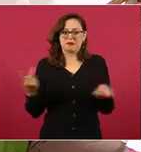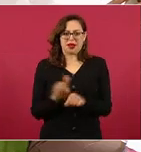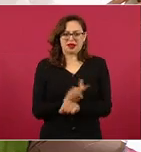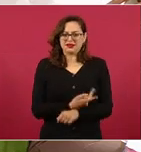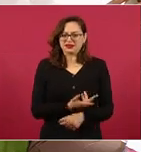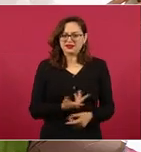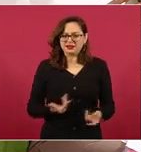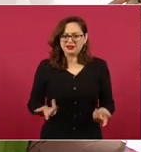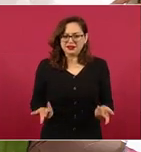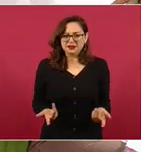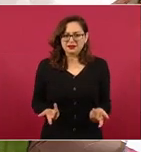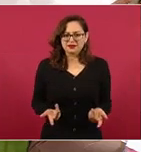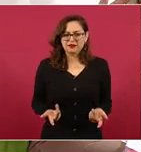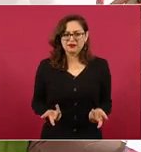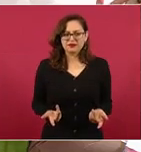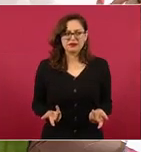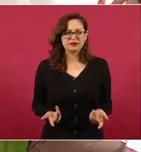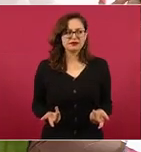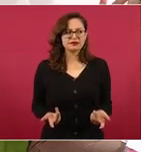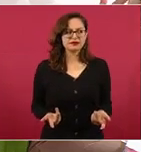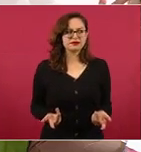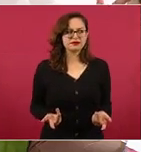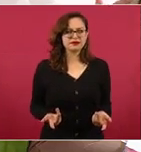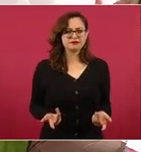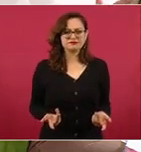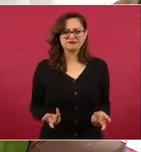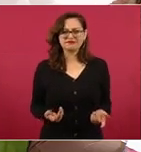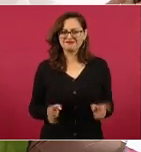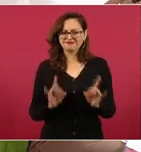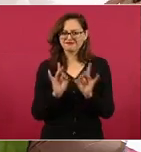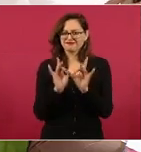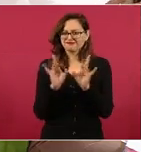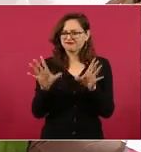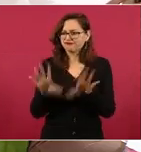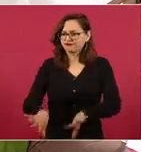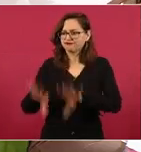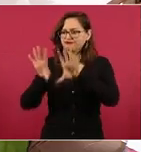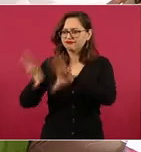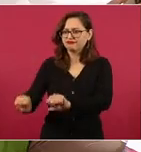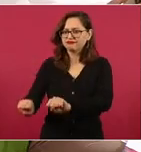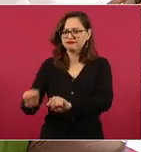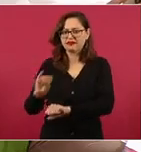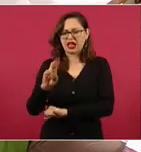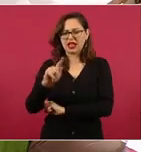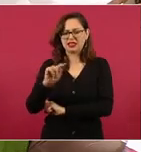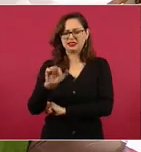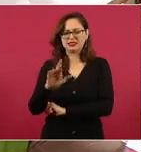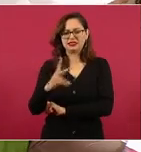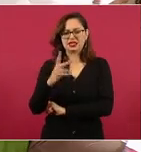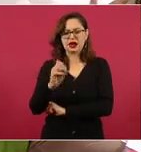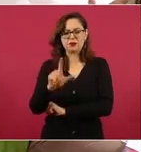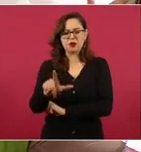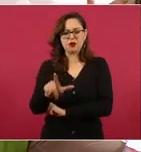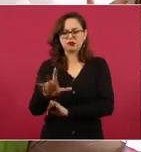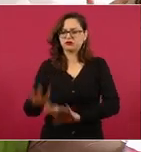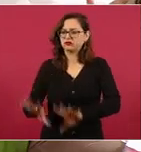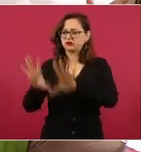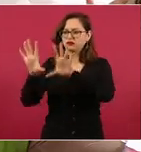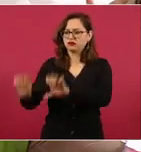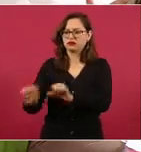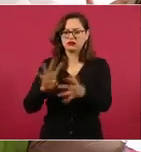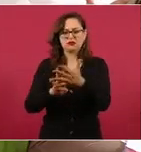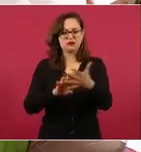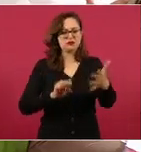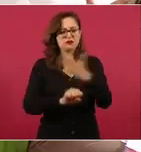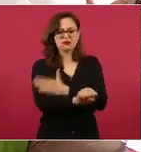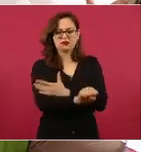preguntarle, cuando se dan este tipo de detenciones, ¿a qué instancias la Interpol, o sea, estos organismos